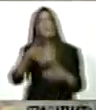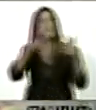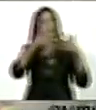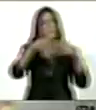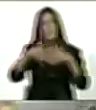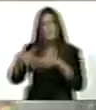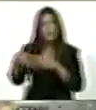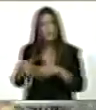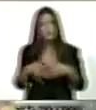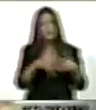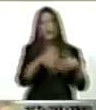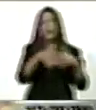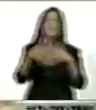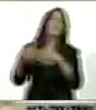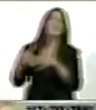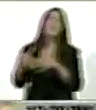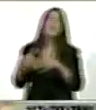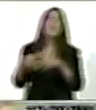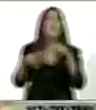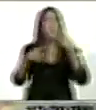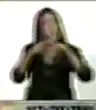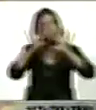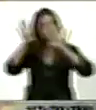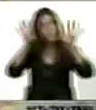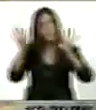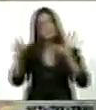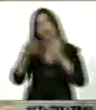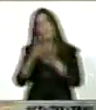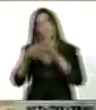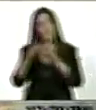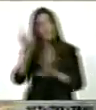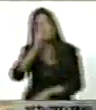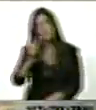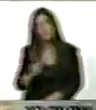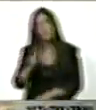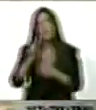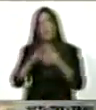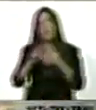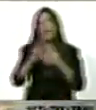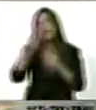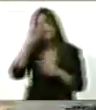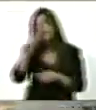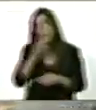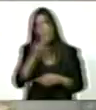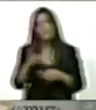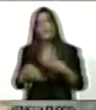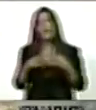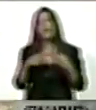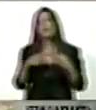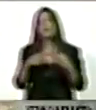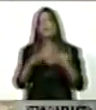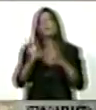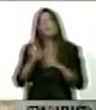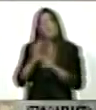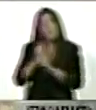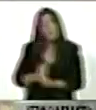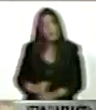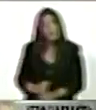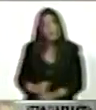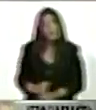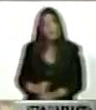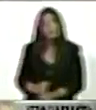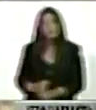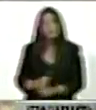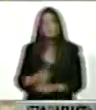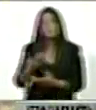empresarios de otros países amigos de Venezuela, como empresarios de República Dominicana. Estamos a la espera de la oferta